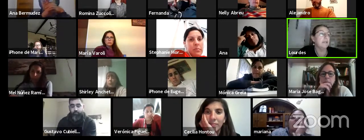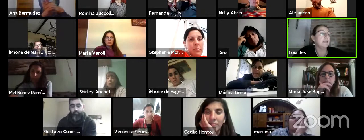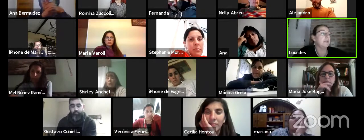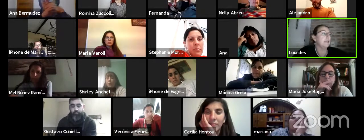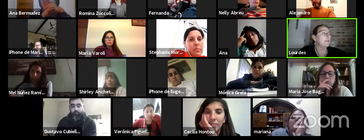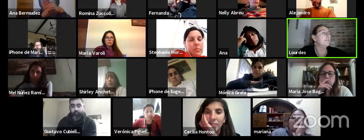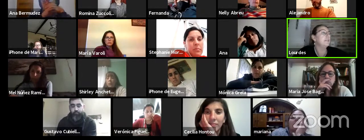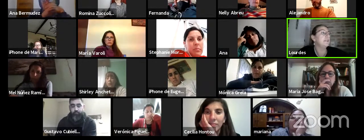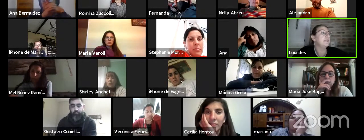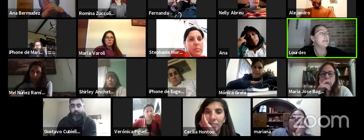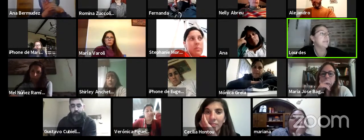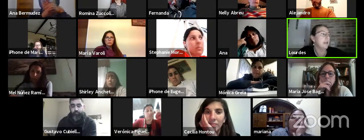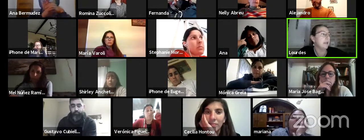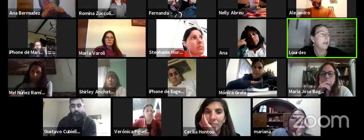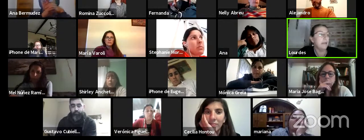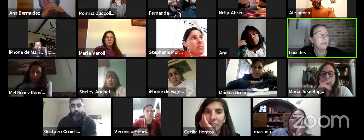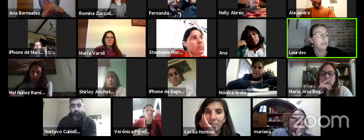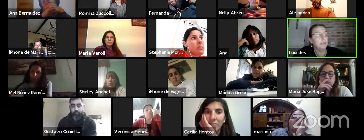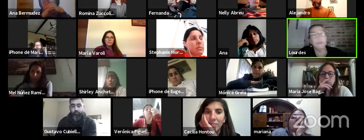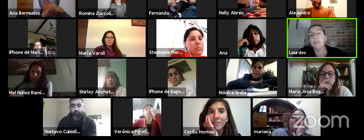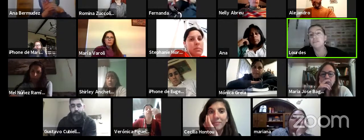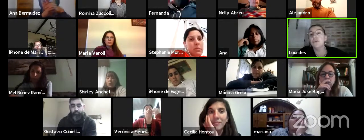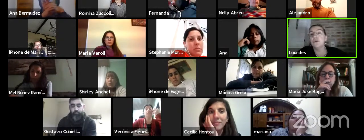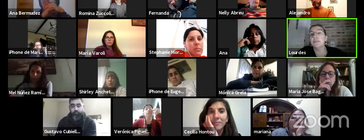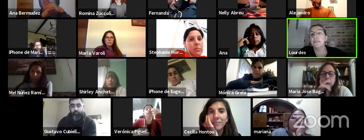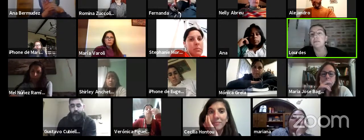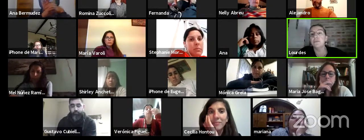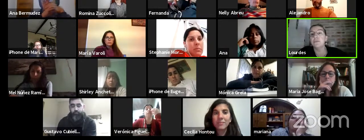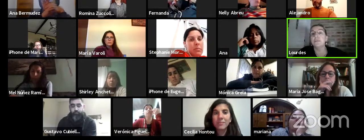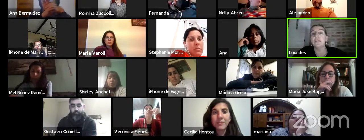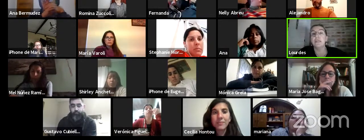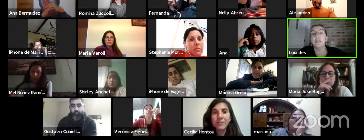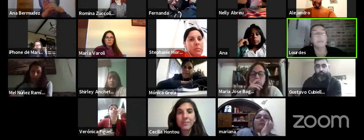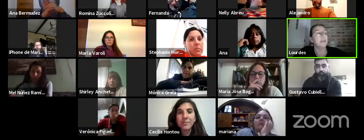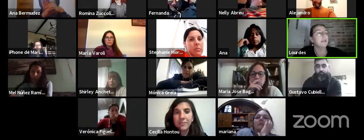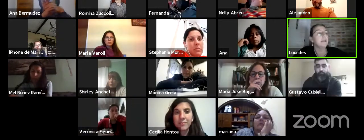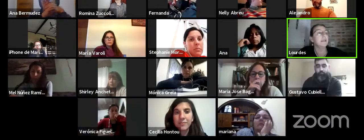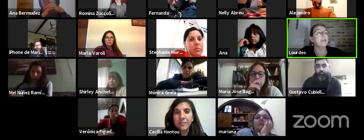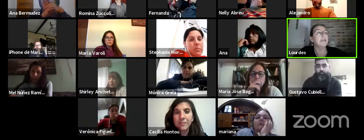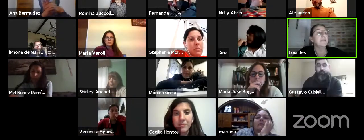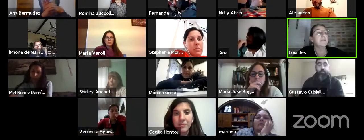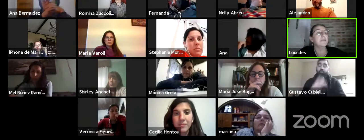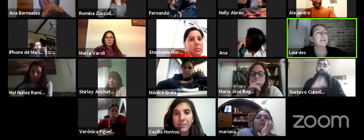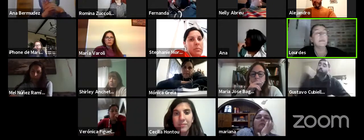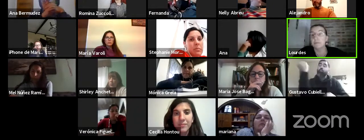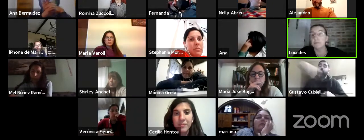que, en definitiva, esa es la clave, eso es lo que tenemos